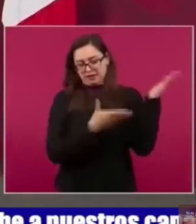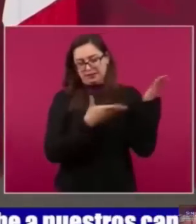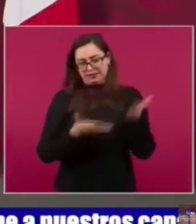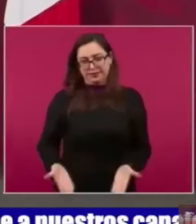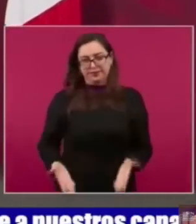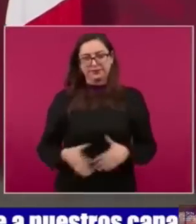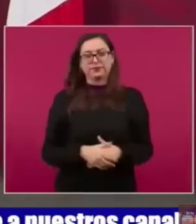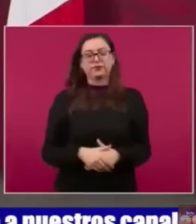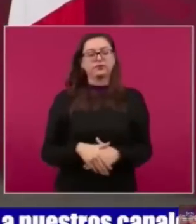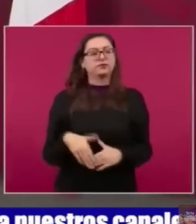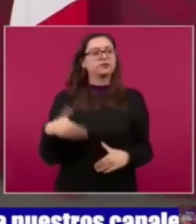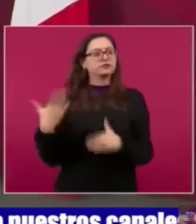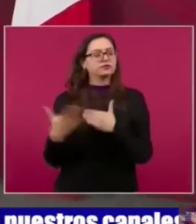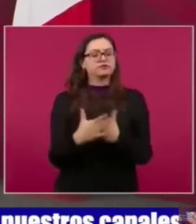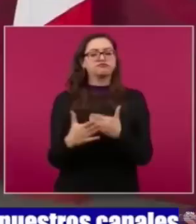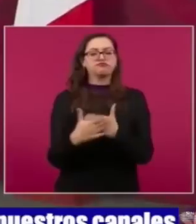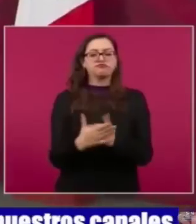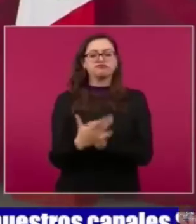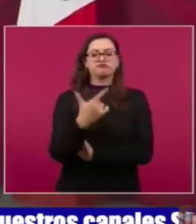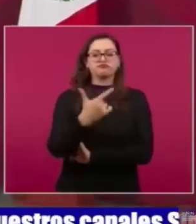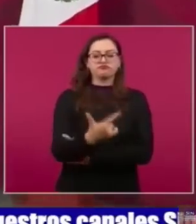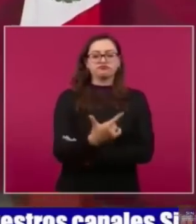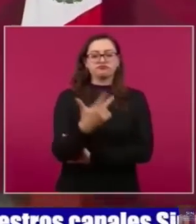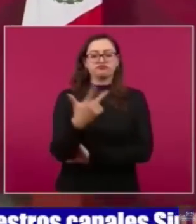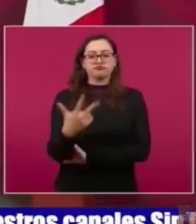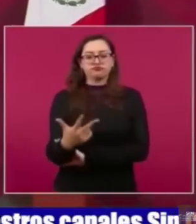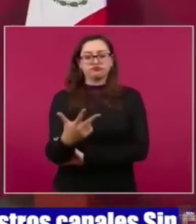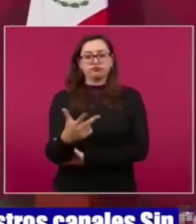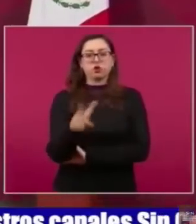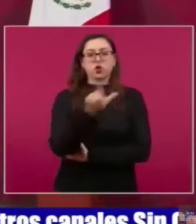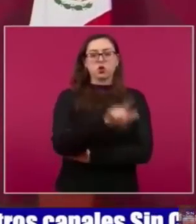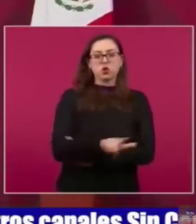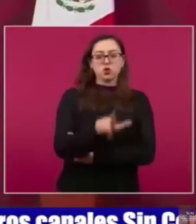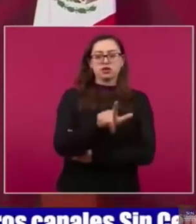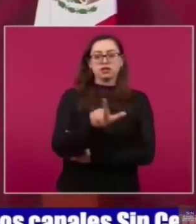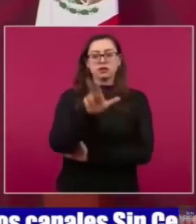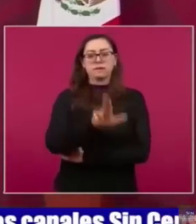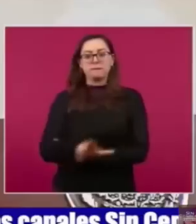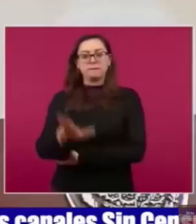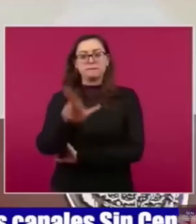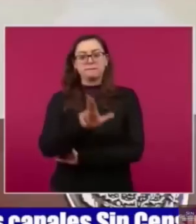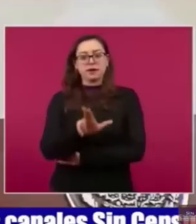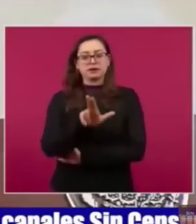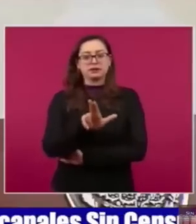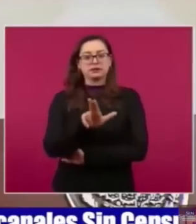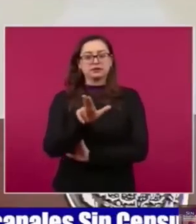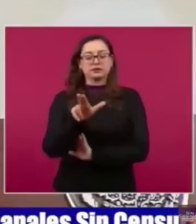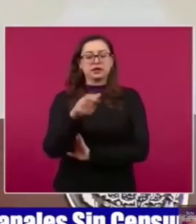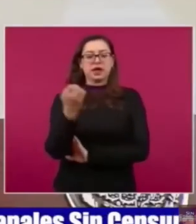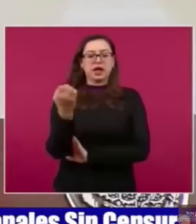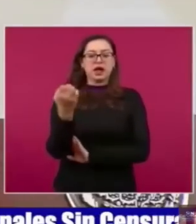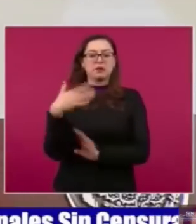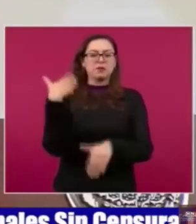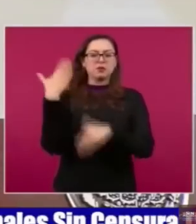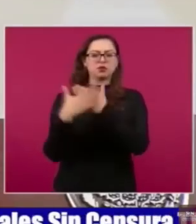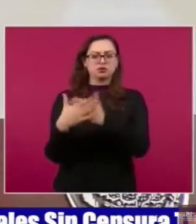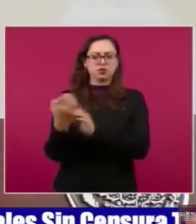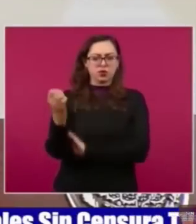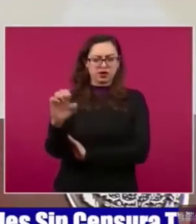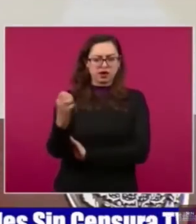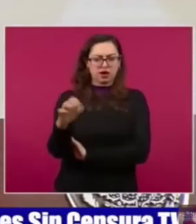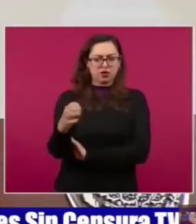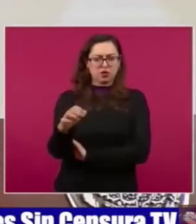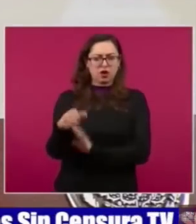el 7 y 8, lunes y martes de enero. A ver si